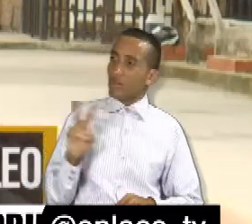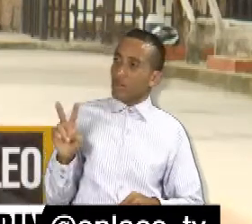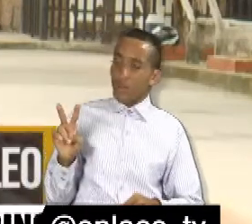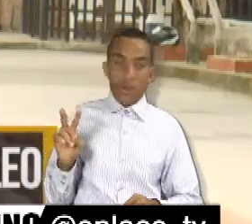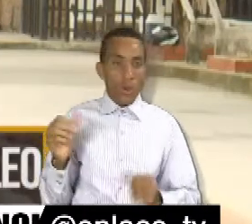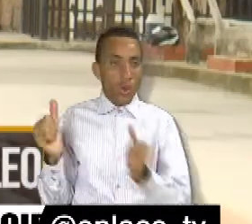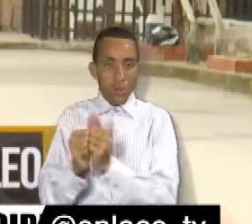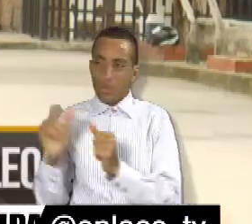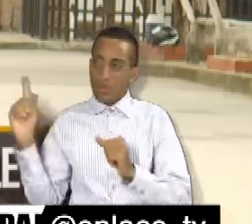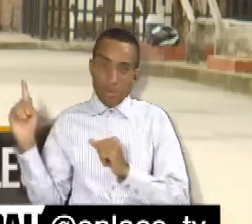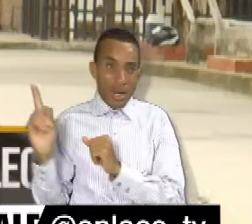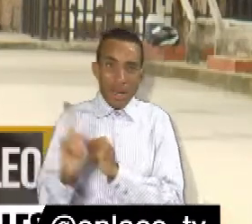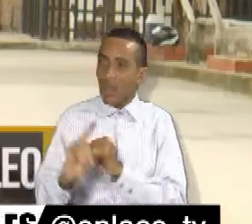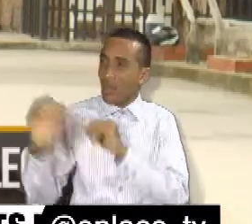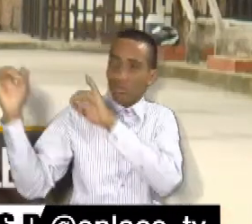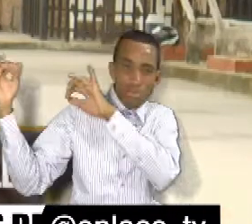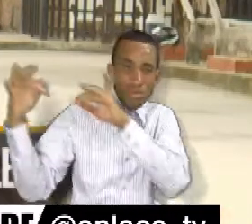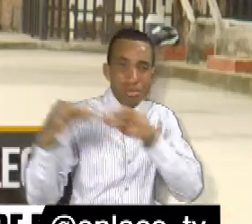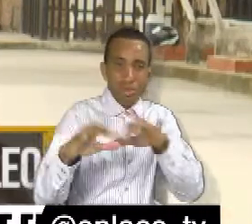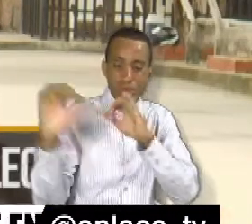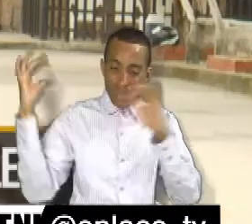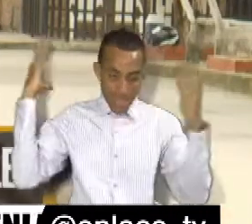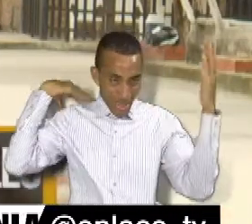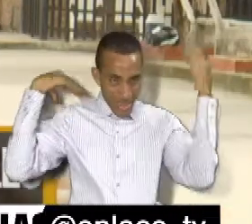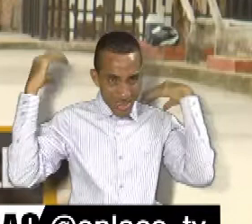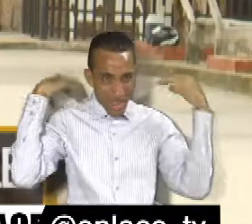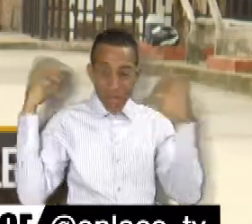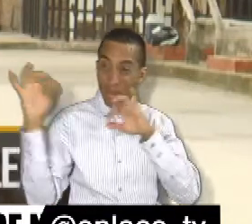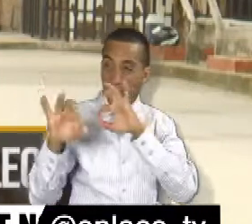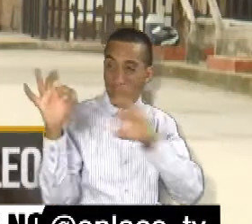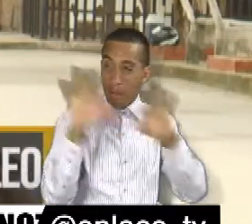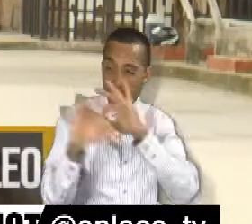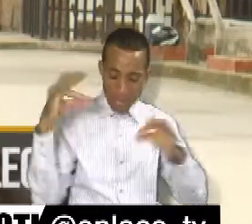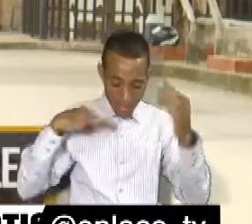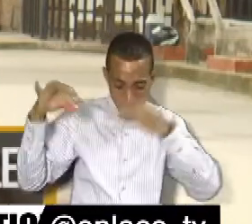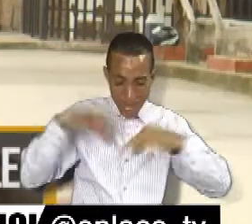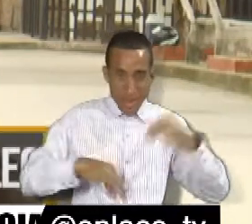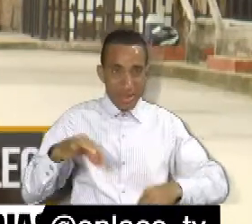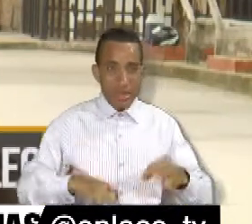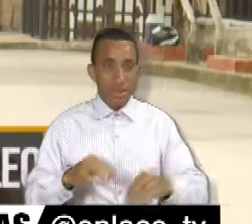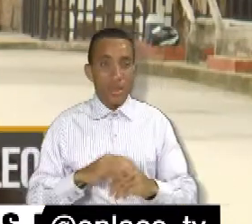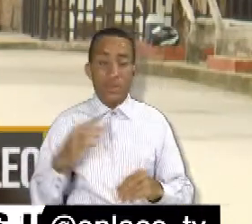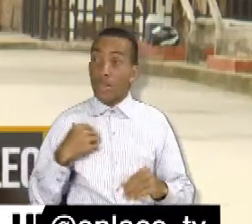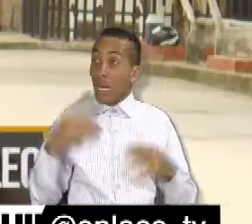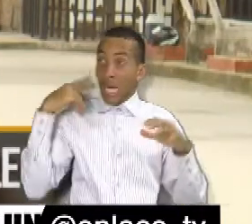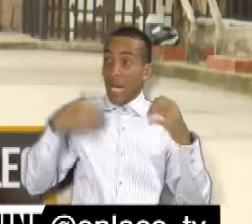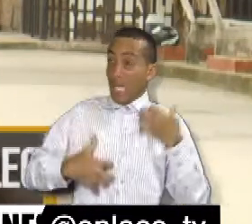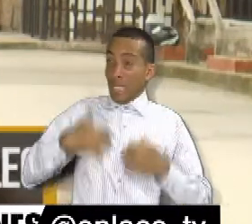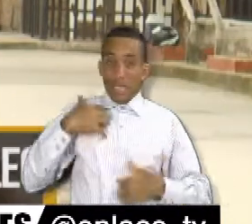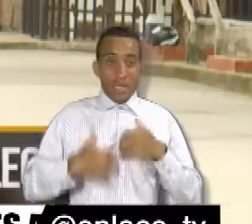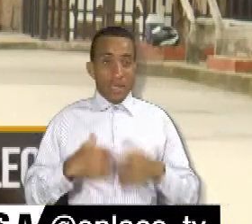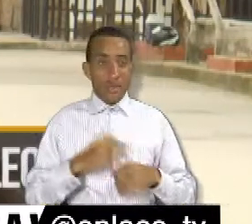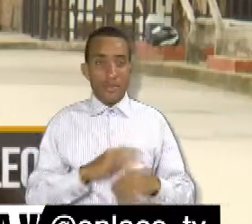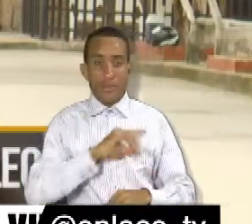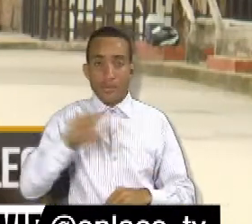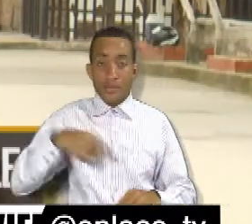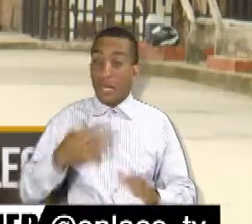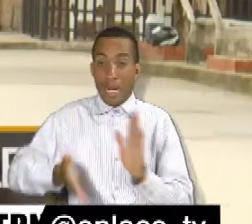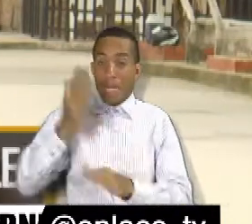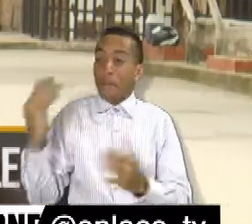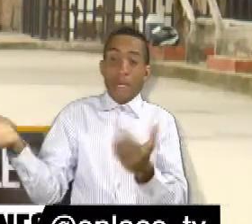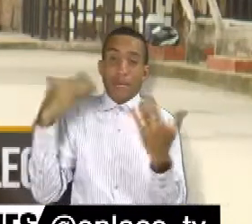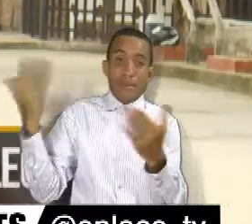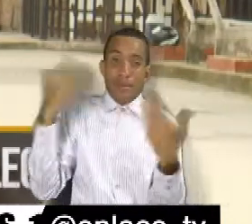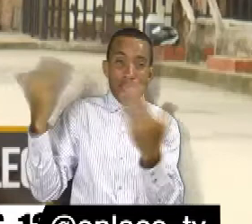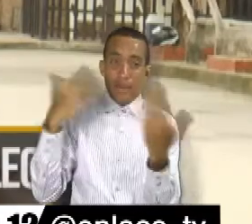venía cundido de abejas atrás de toda la ropa. Entonces nos alarmamos todos y comenzamos a evacuar las personas que estaban